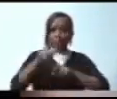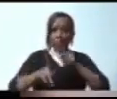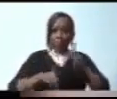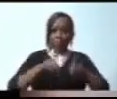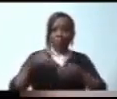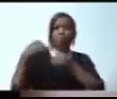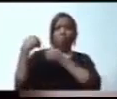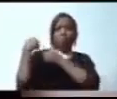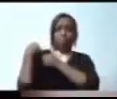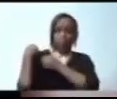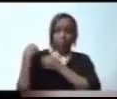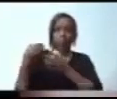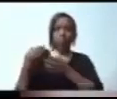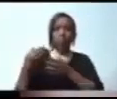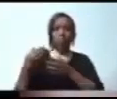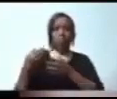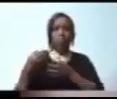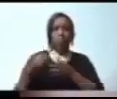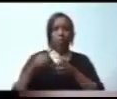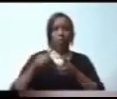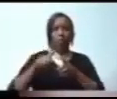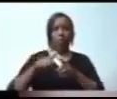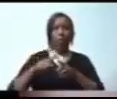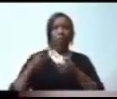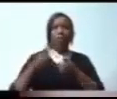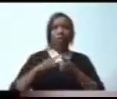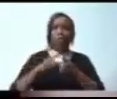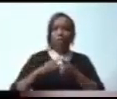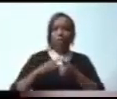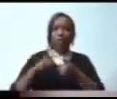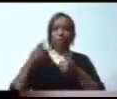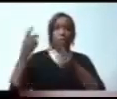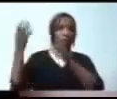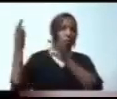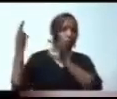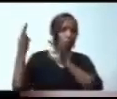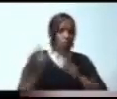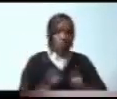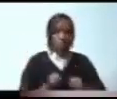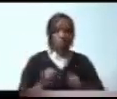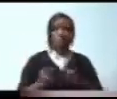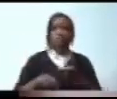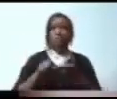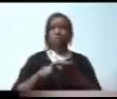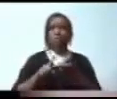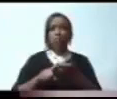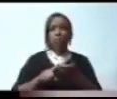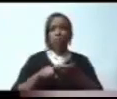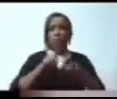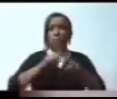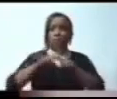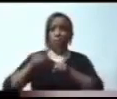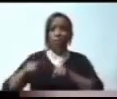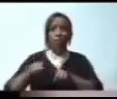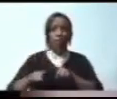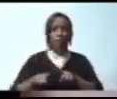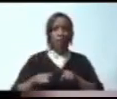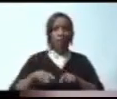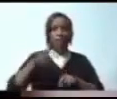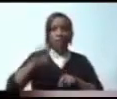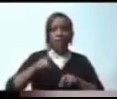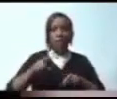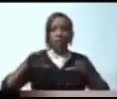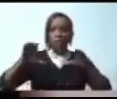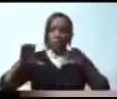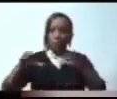tomadores de decisiones, con los pacientes, con las fundaciones, para buscarle un bajadero a esto? Aquí se cogen demasiados préstamos.